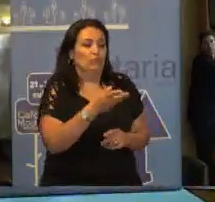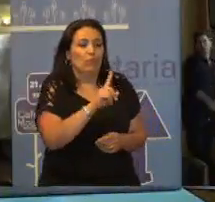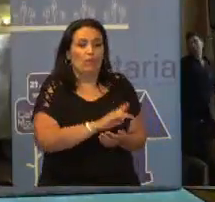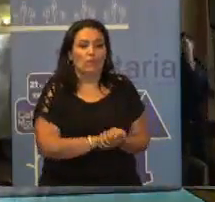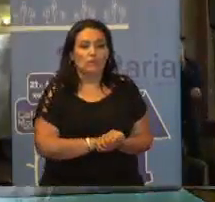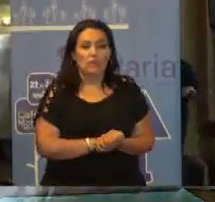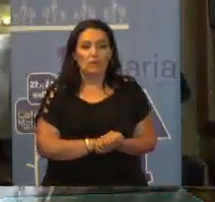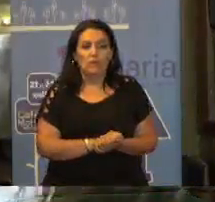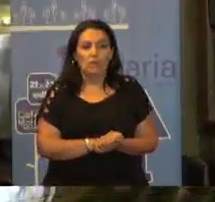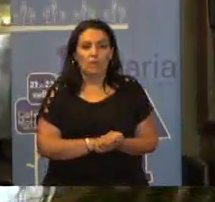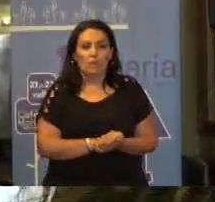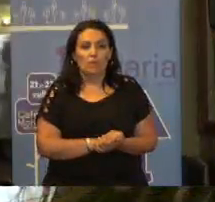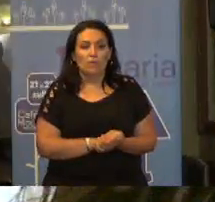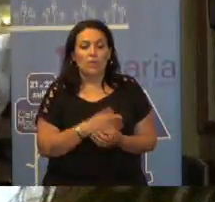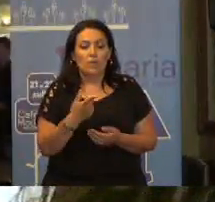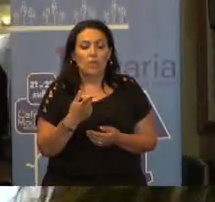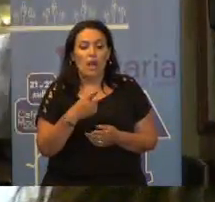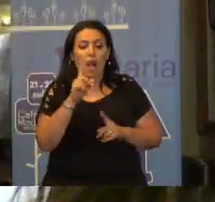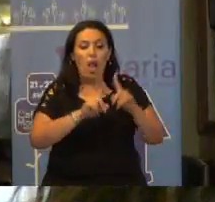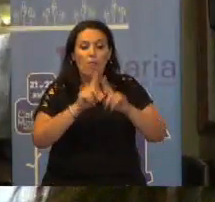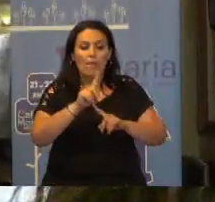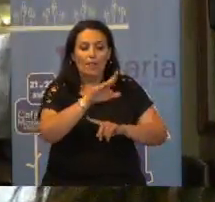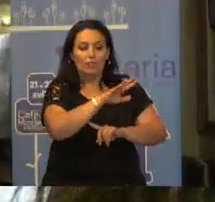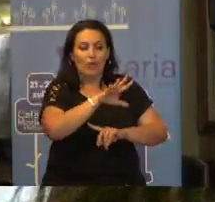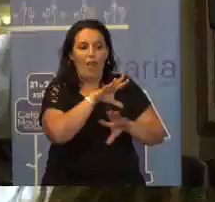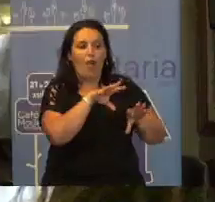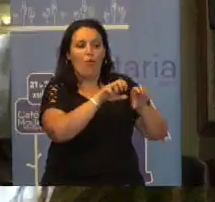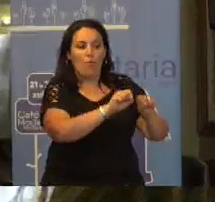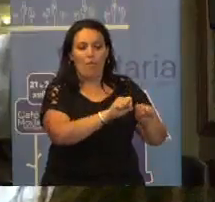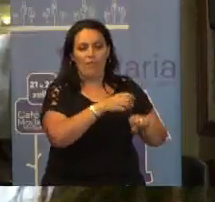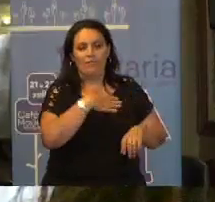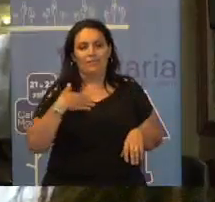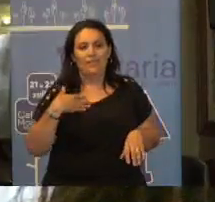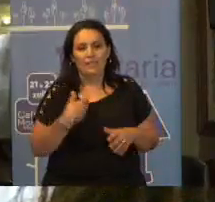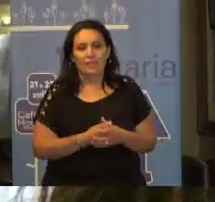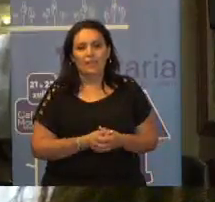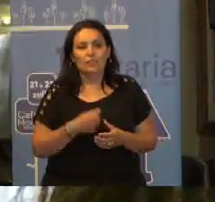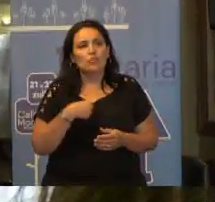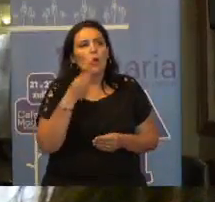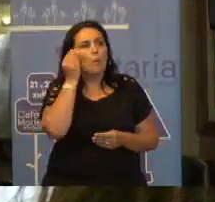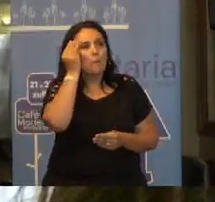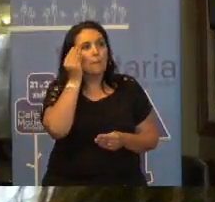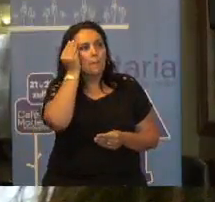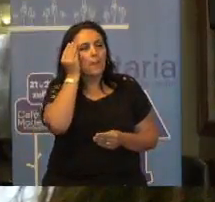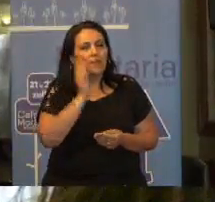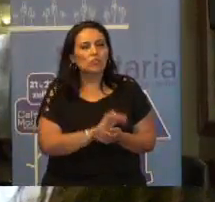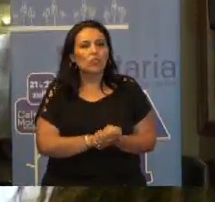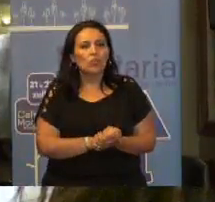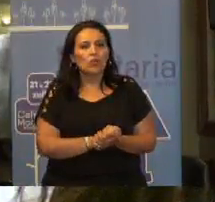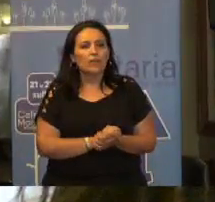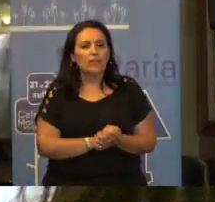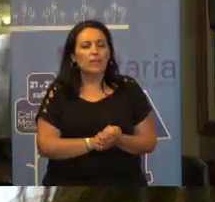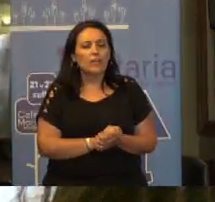non? E quere ocupar ese lugar, non? Entón, eu creo que se está dando